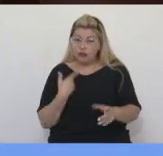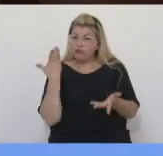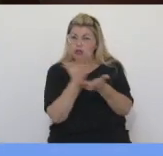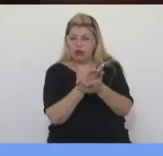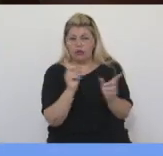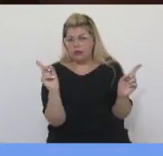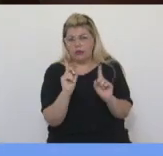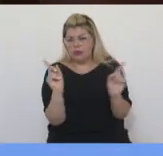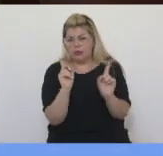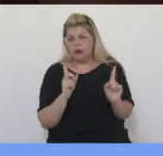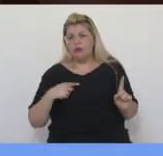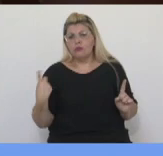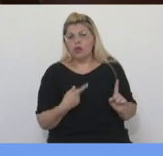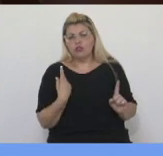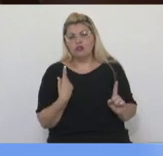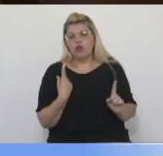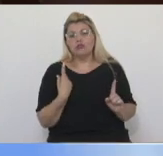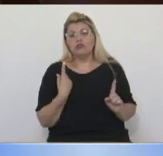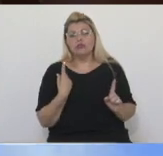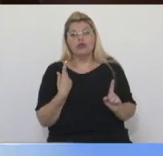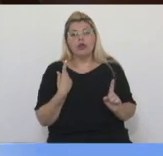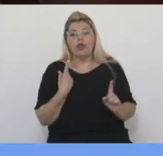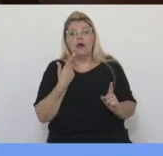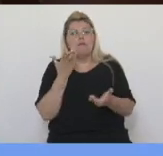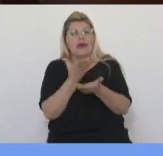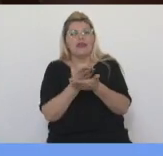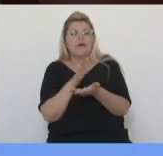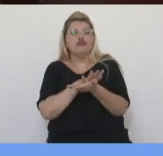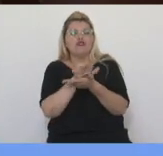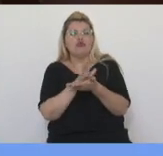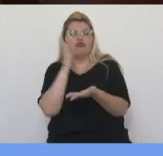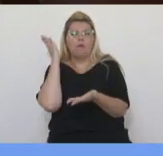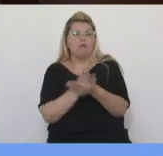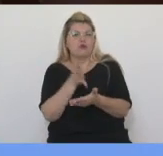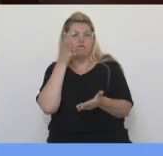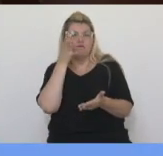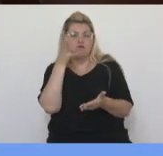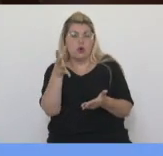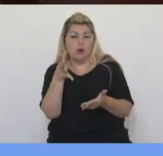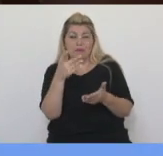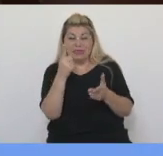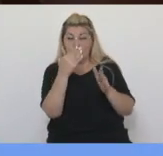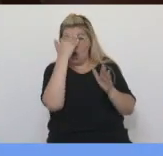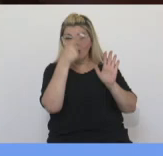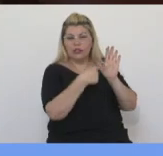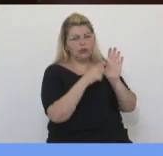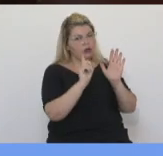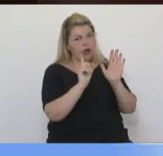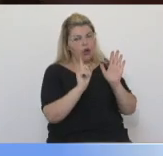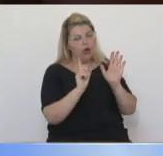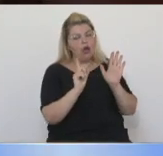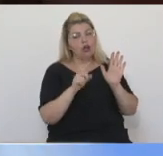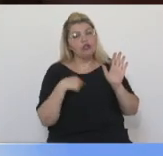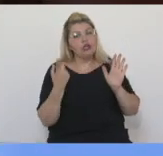no nos solucionamos o no pedimos la solución drástica que pide la constitución nosotros pedimos